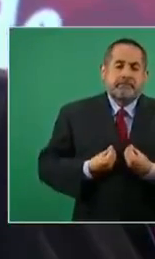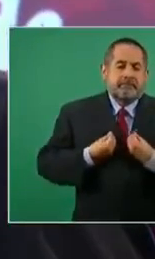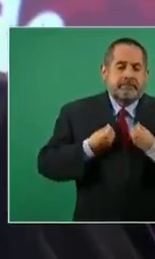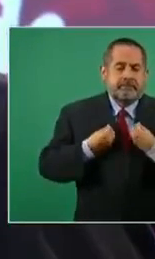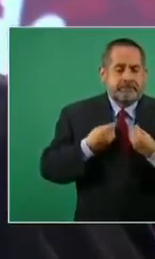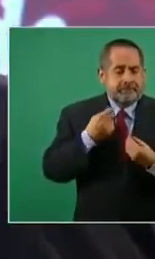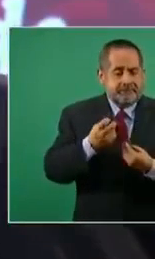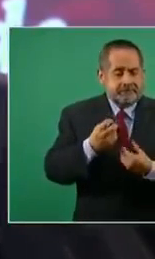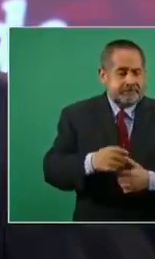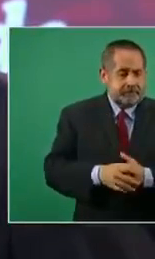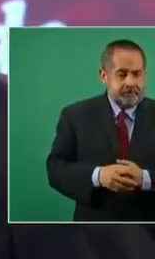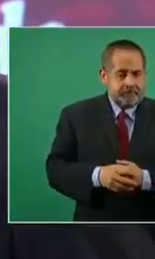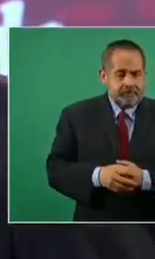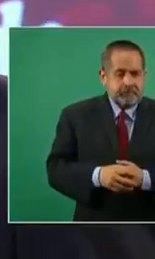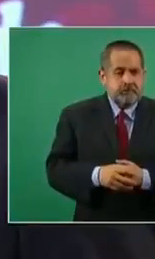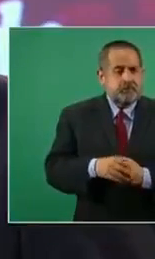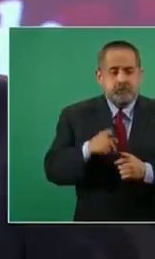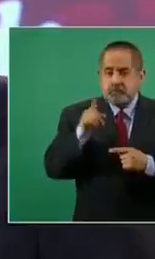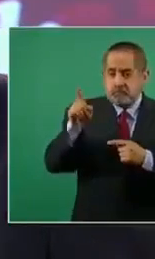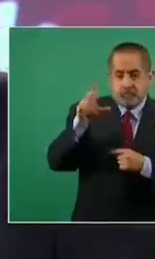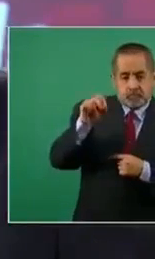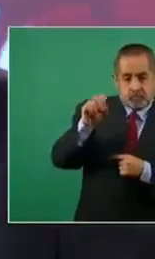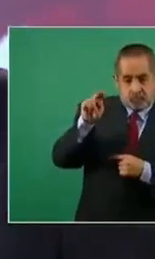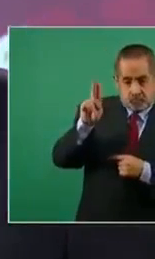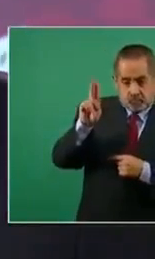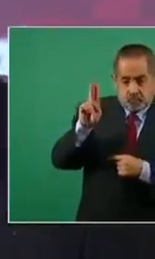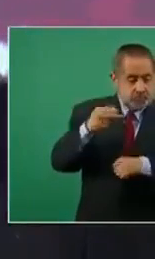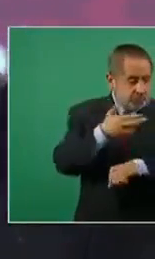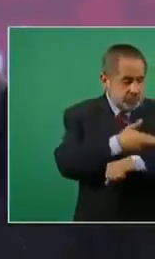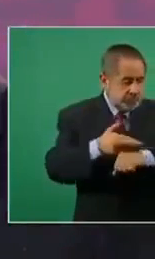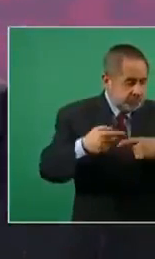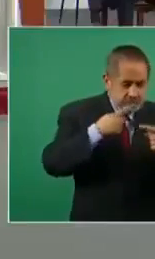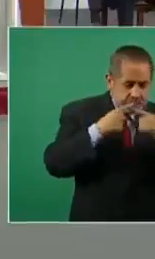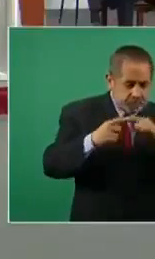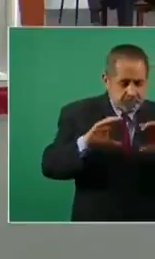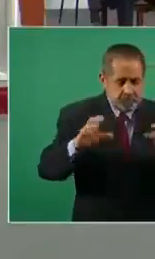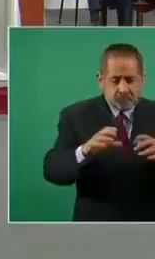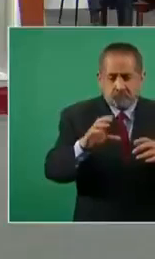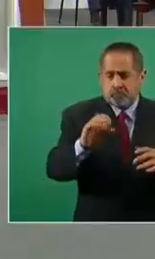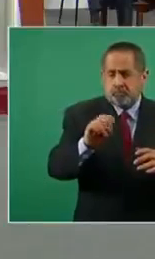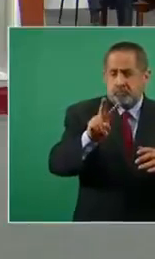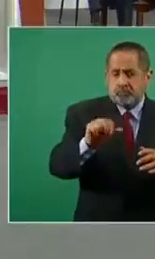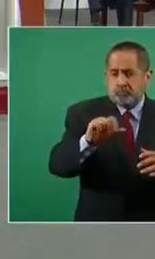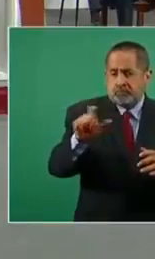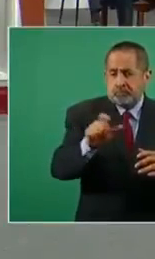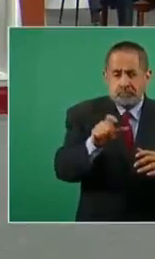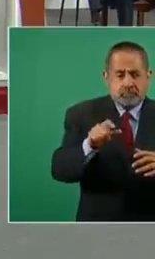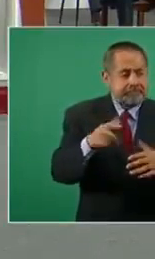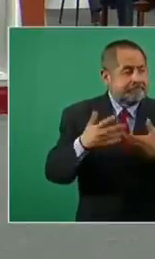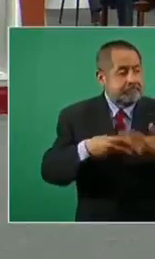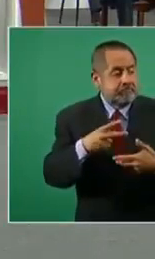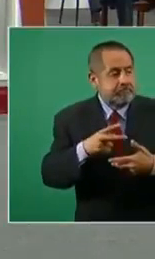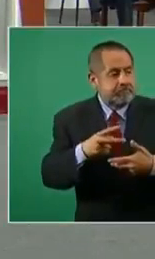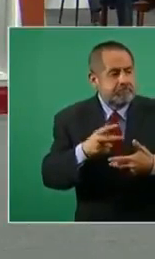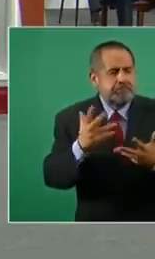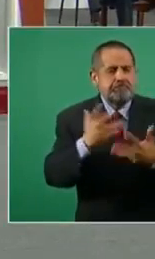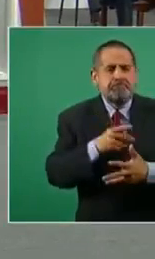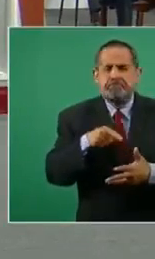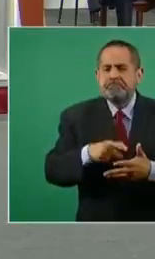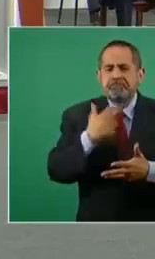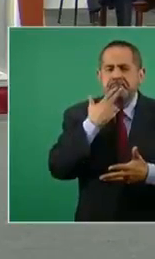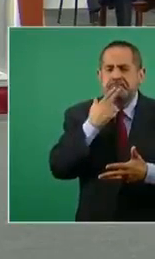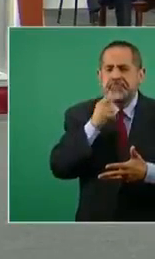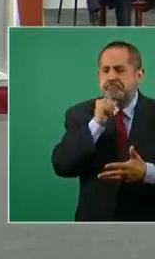la impugnación ante el Instituto Nacional Electoral de varios partidos en el sentido de que la Presidencia de la República no